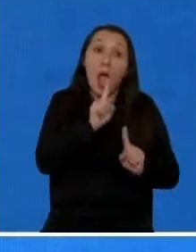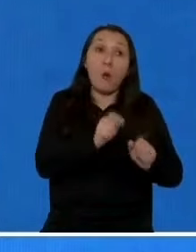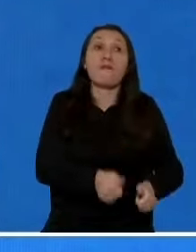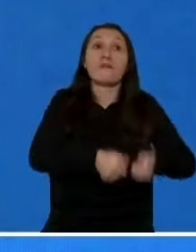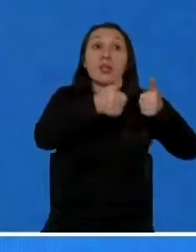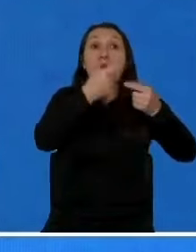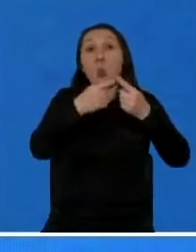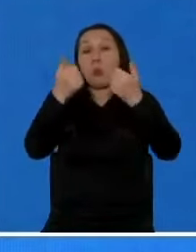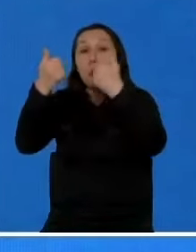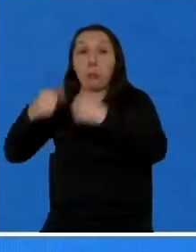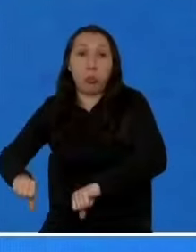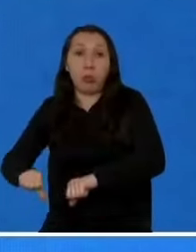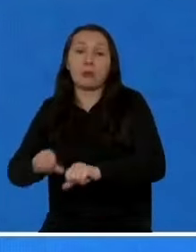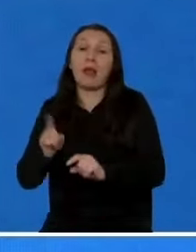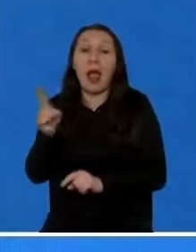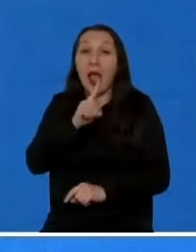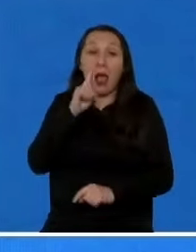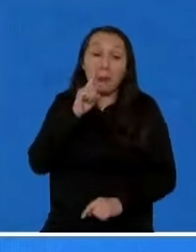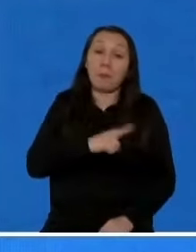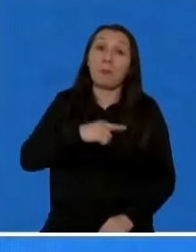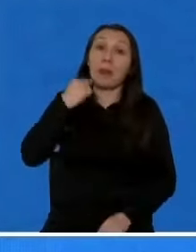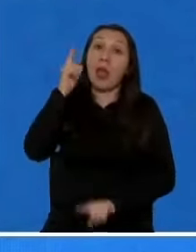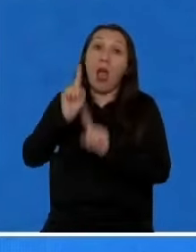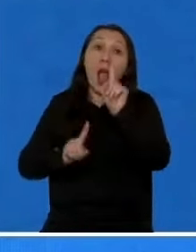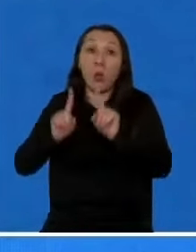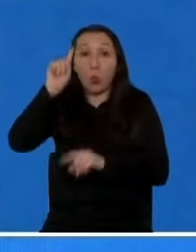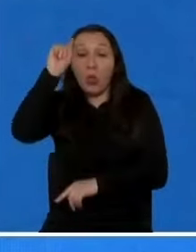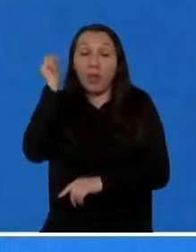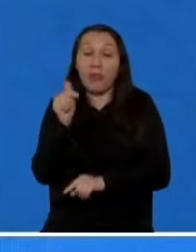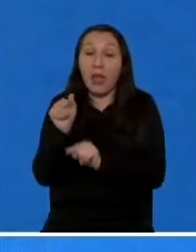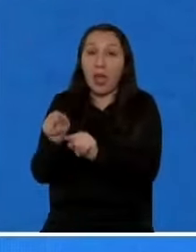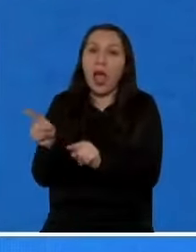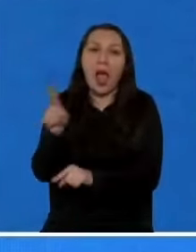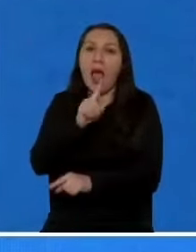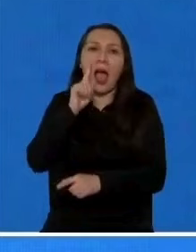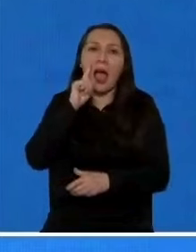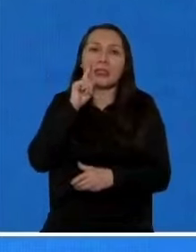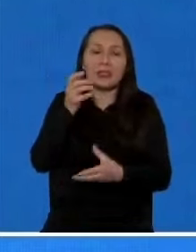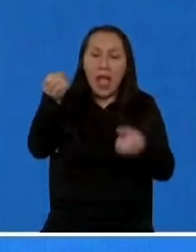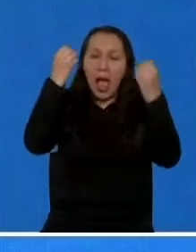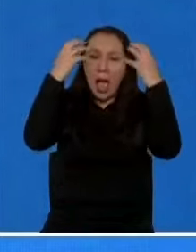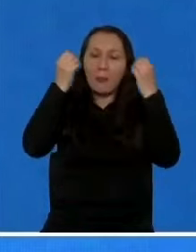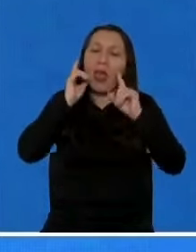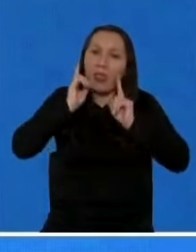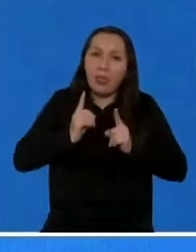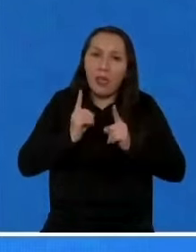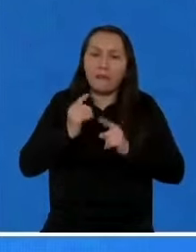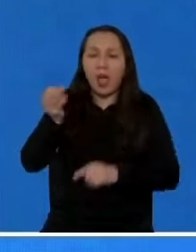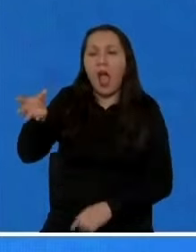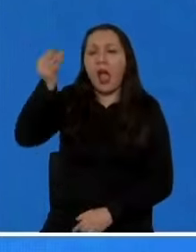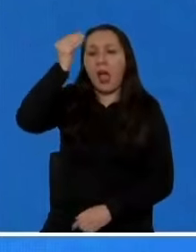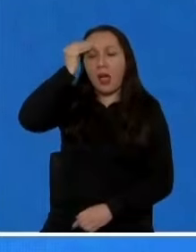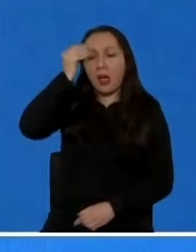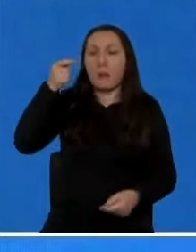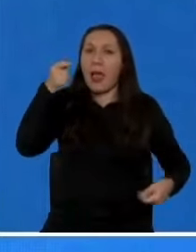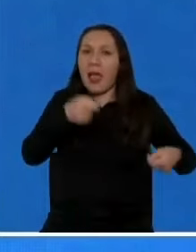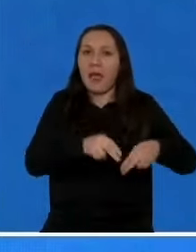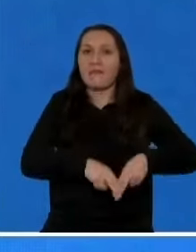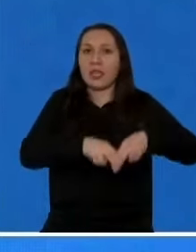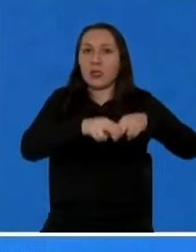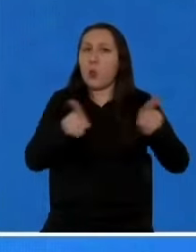Y parte del aprendizaje, el fracaso de alguna de las iniciativas, es parte del aprendizaje y se tiene que considerar como una